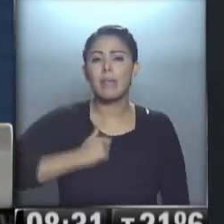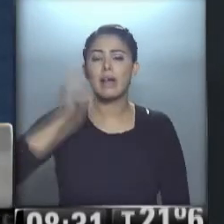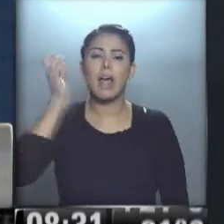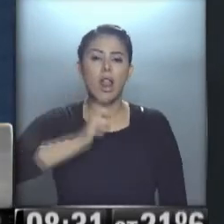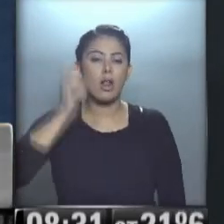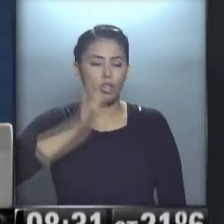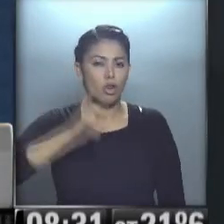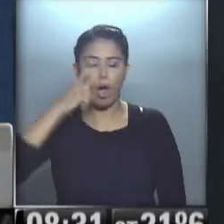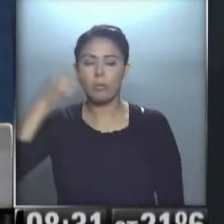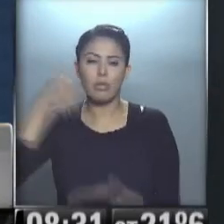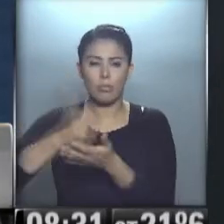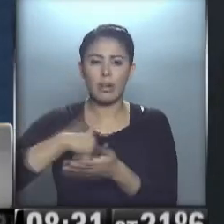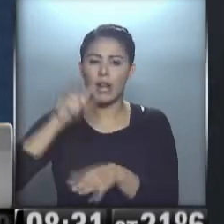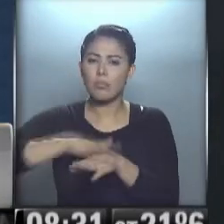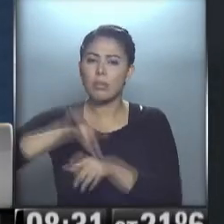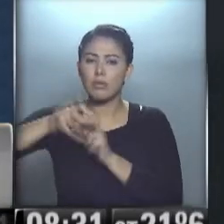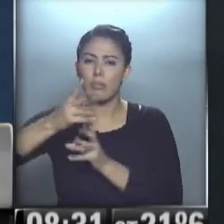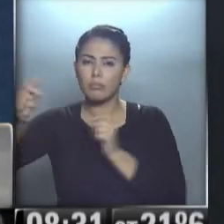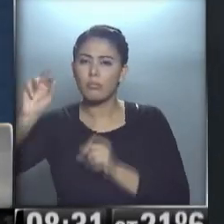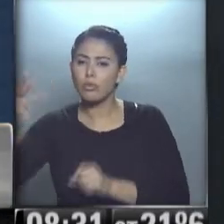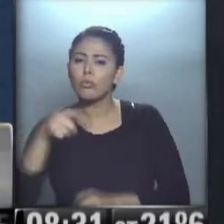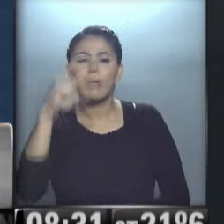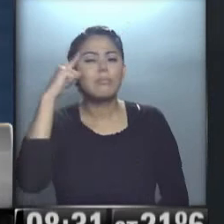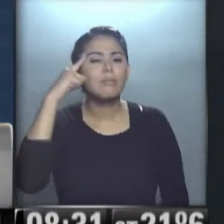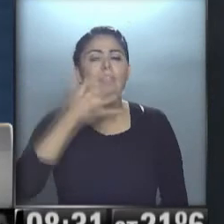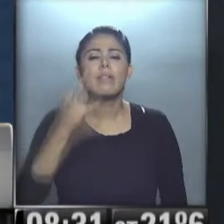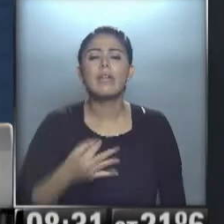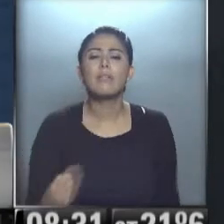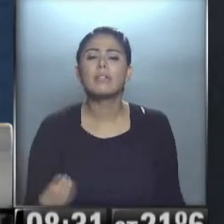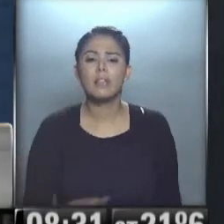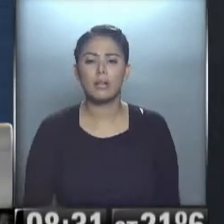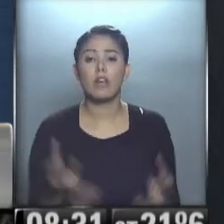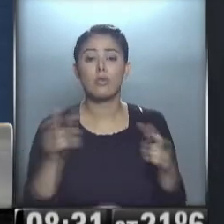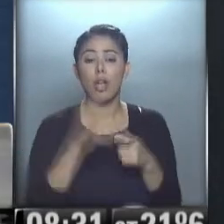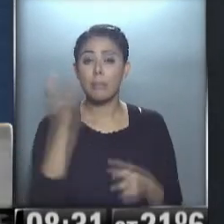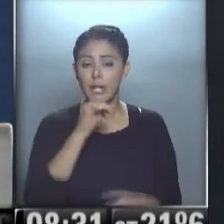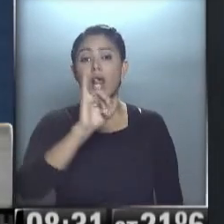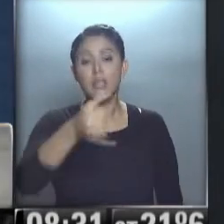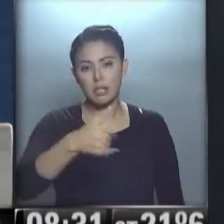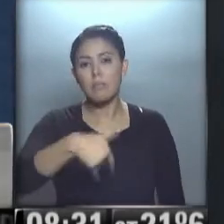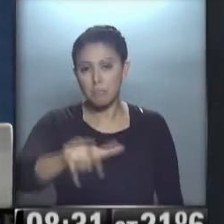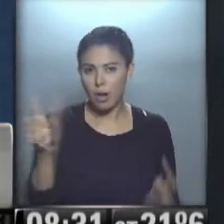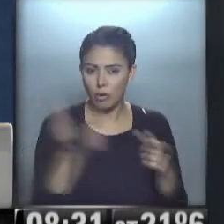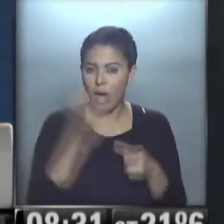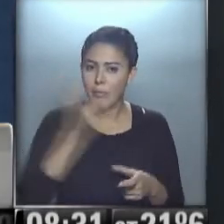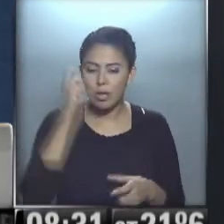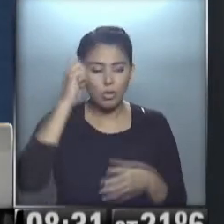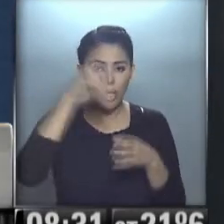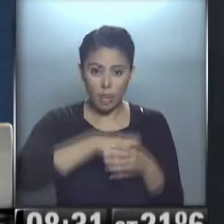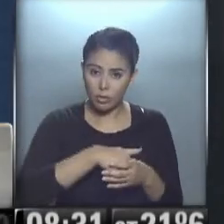la última dictadura. ¿Qué piensa usted, sinceramente? ¿Sesiones extraordinarias? Sí, habrá sesiones extraordinarias del Congreso